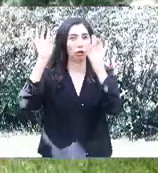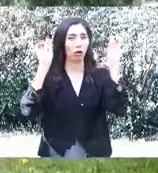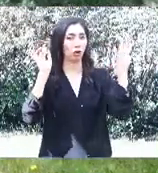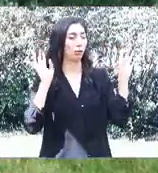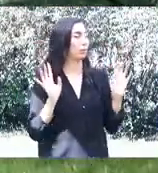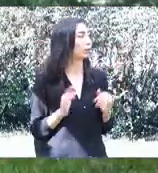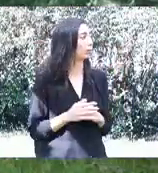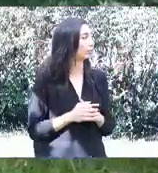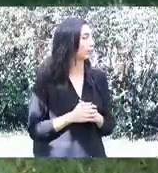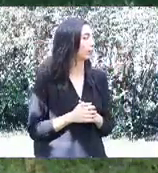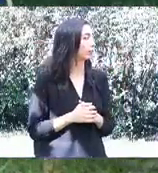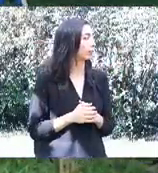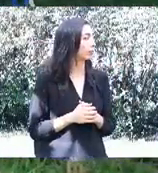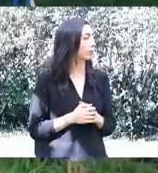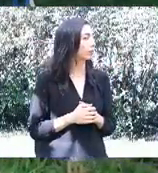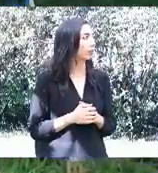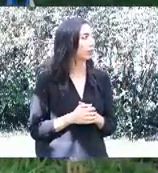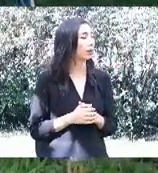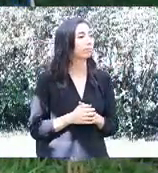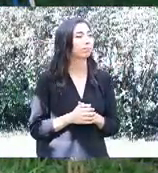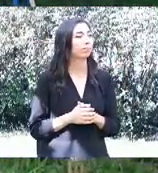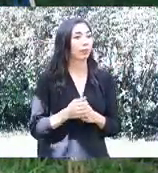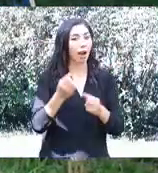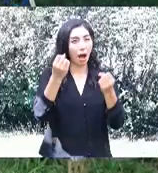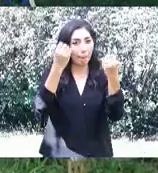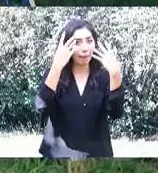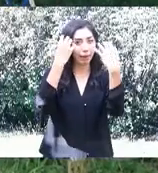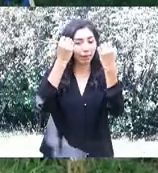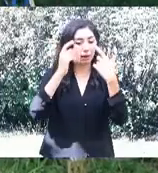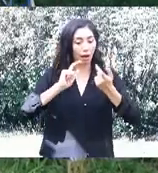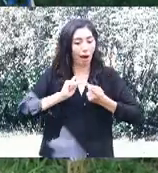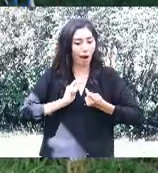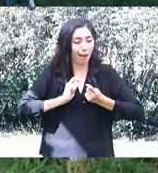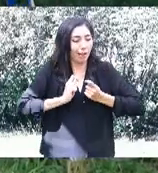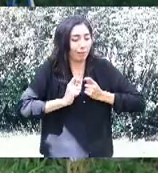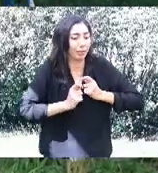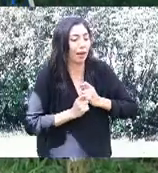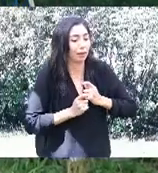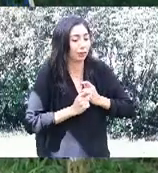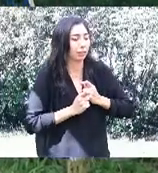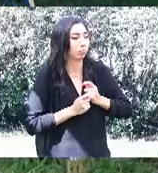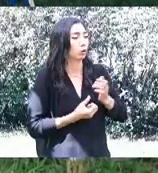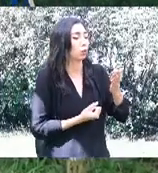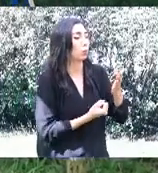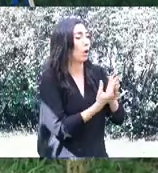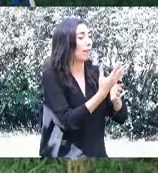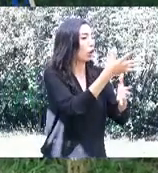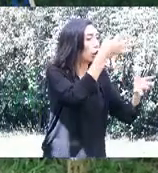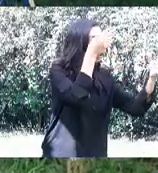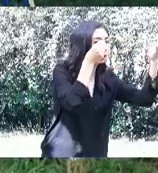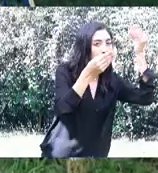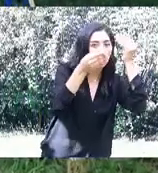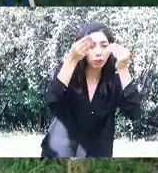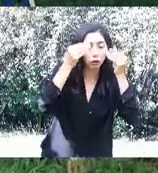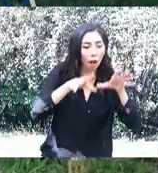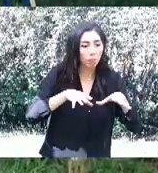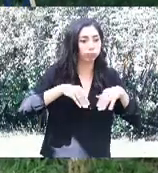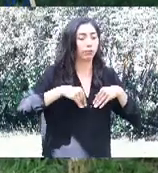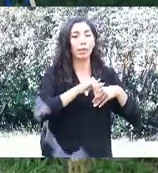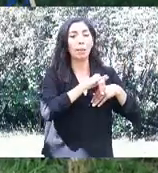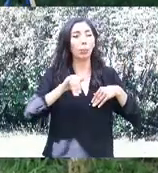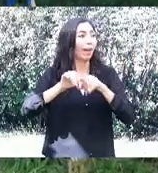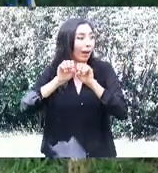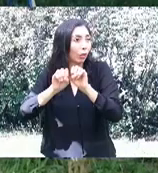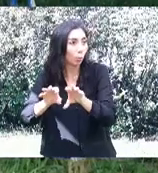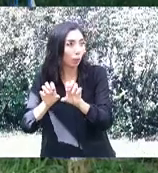astronómico aprender adaptarse e integrar nuevas herramientas y conocimientos para educar es algo por lo que de